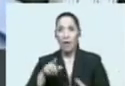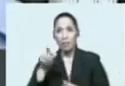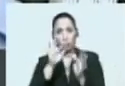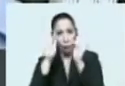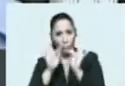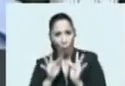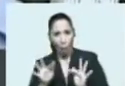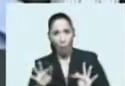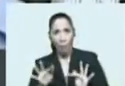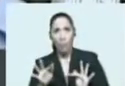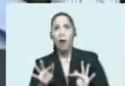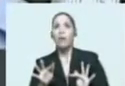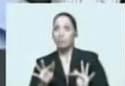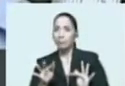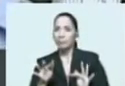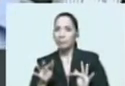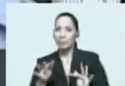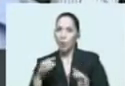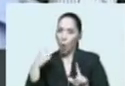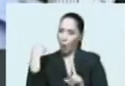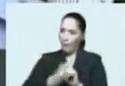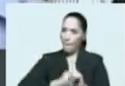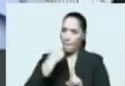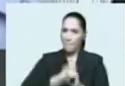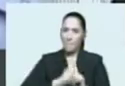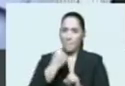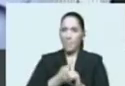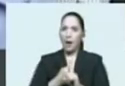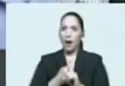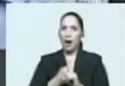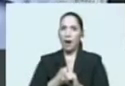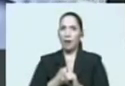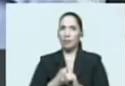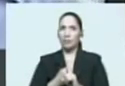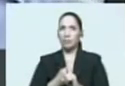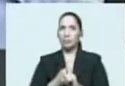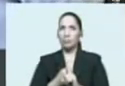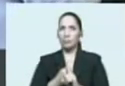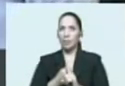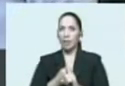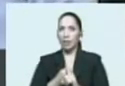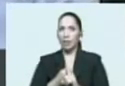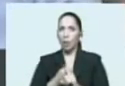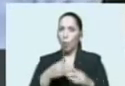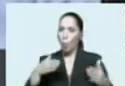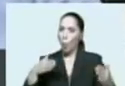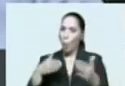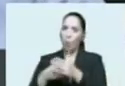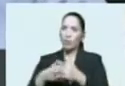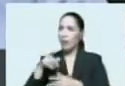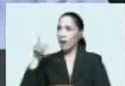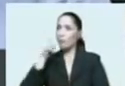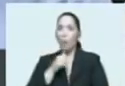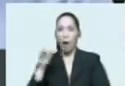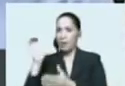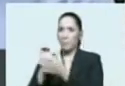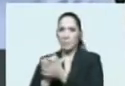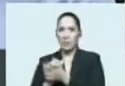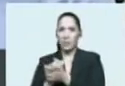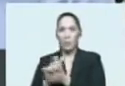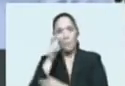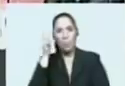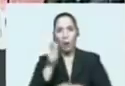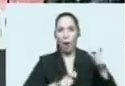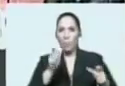de un combate feroz contra los enemigos más poderosos que ha tenido la humanidad en toda su historia aprender a dominar la adversidad a